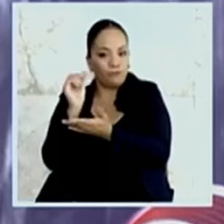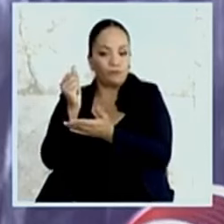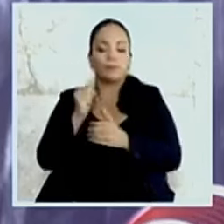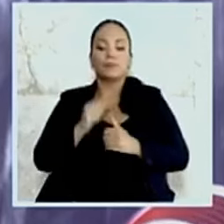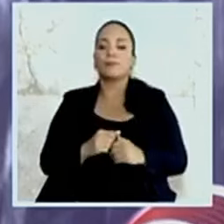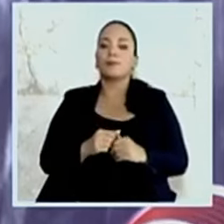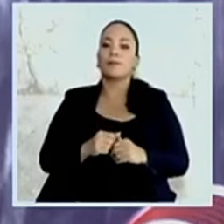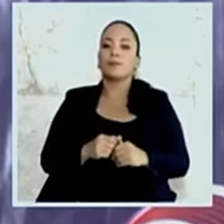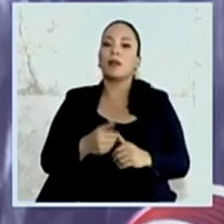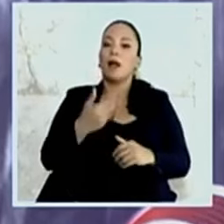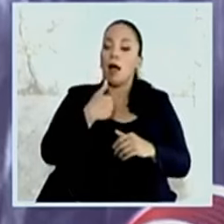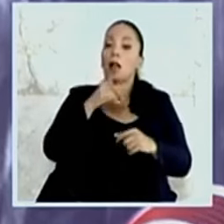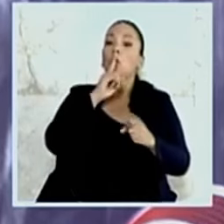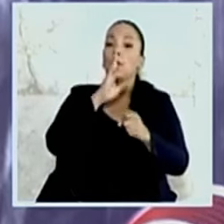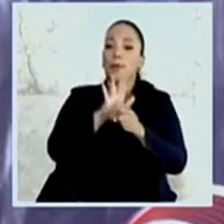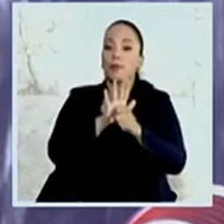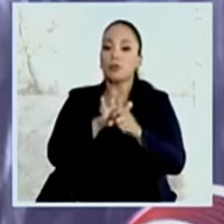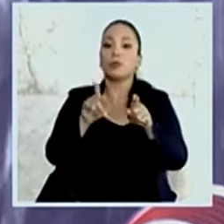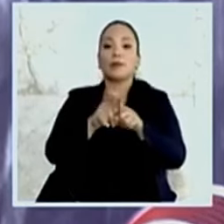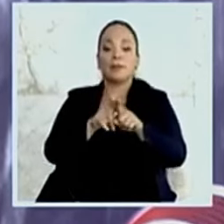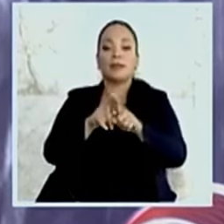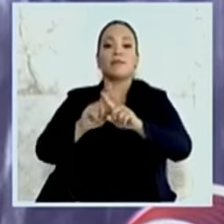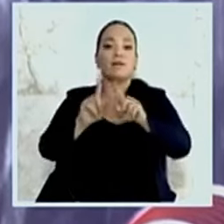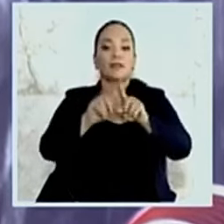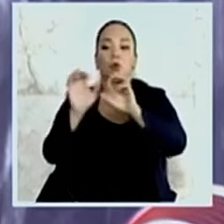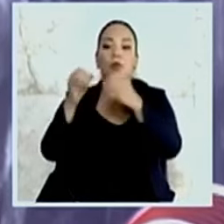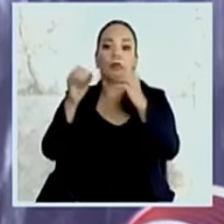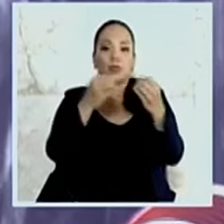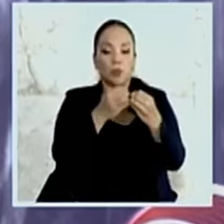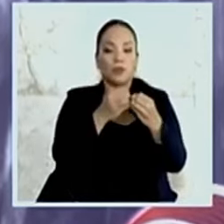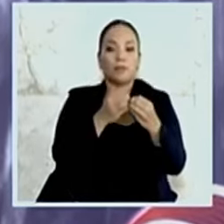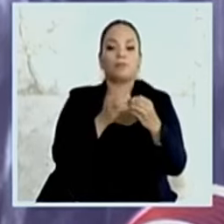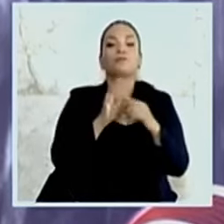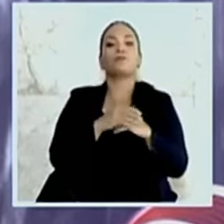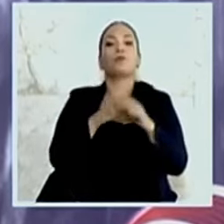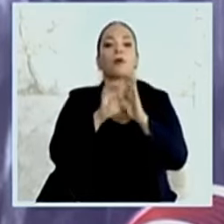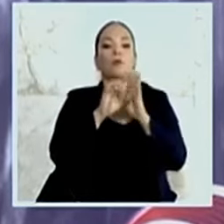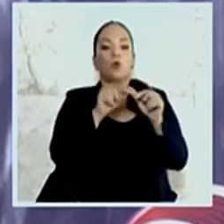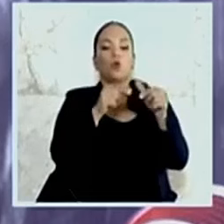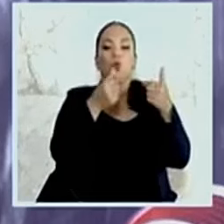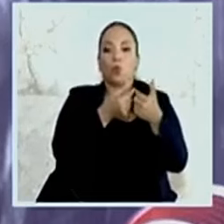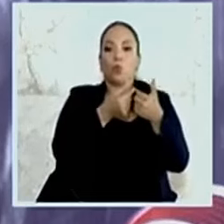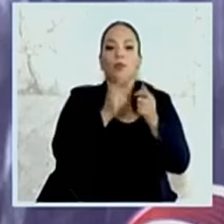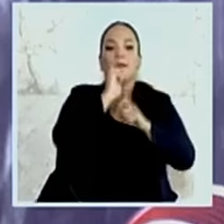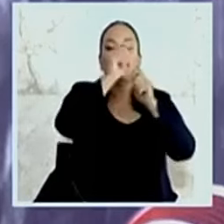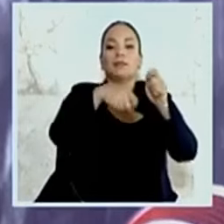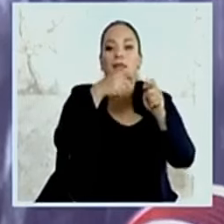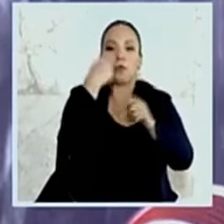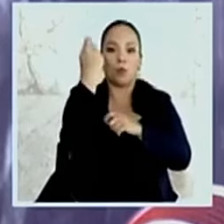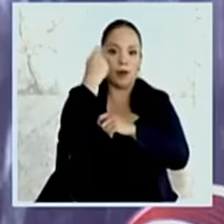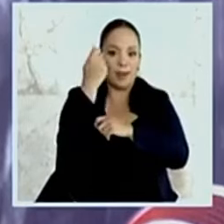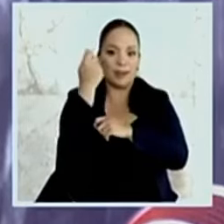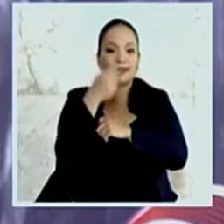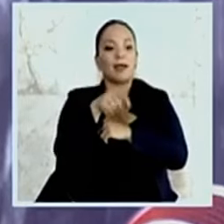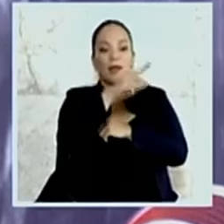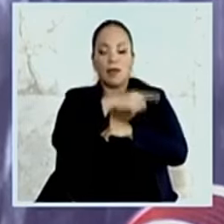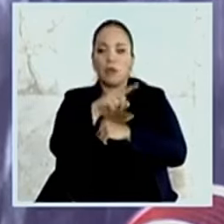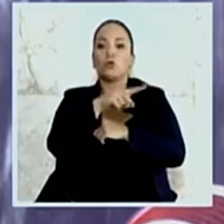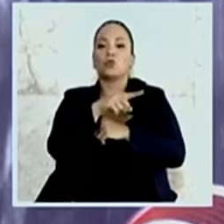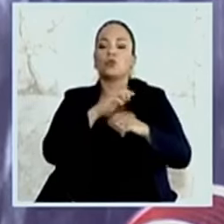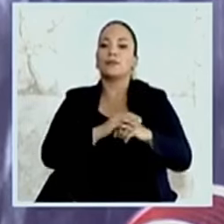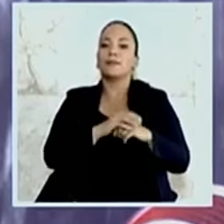manera armoniosa con el medio ambiente para generar condiciones socioeconómicas para los pescadores. En esto también existe un